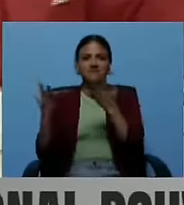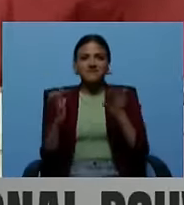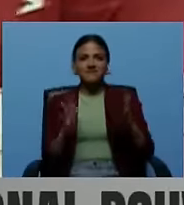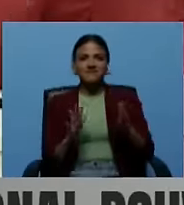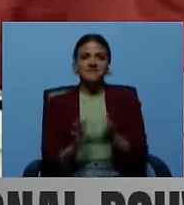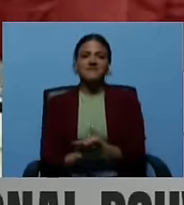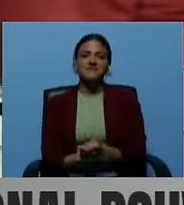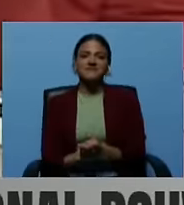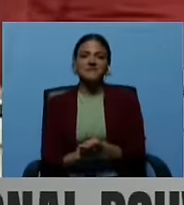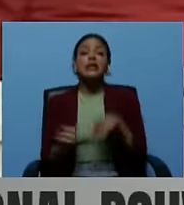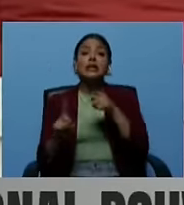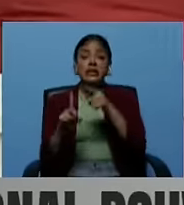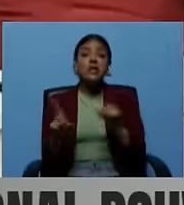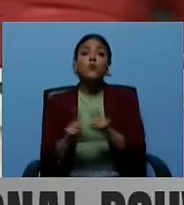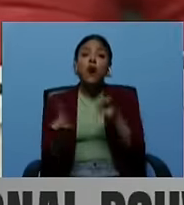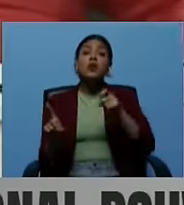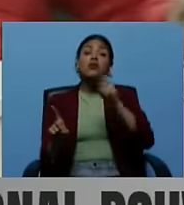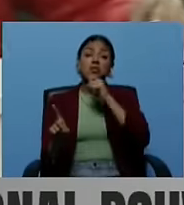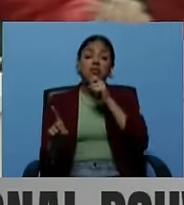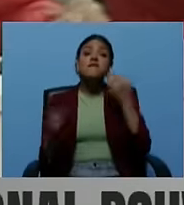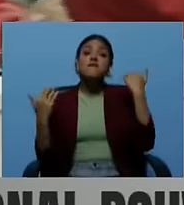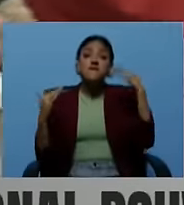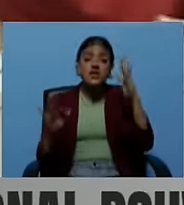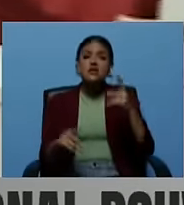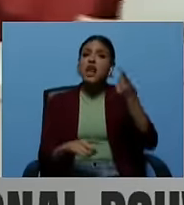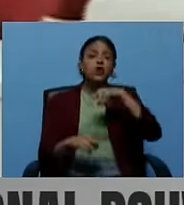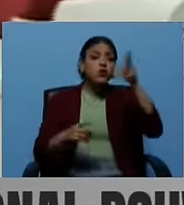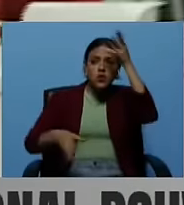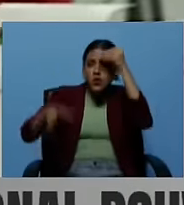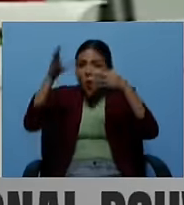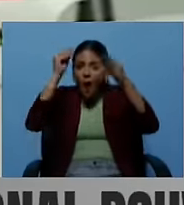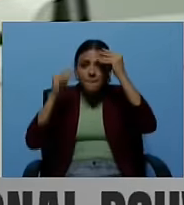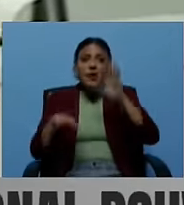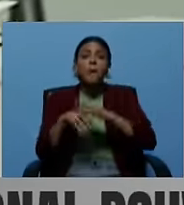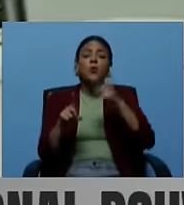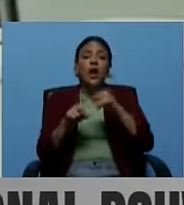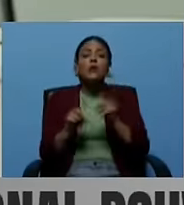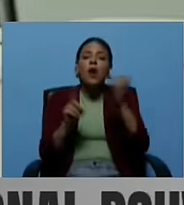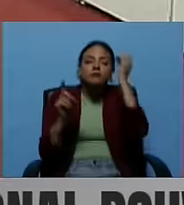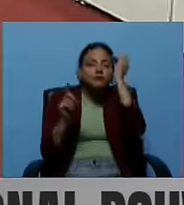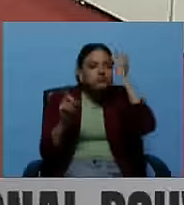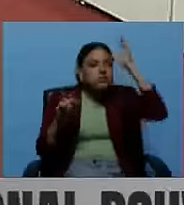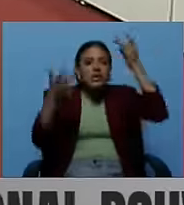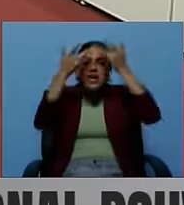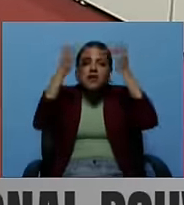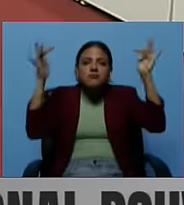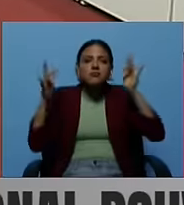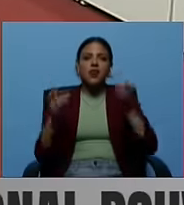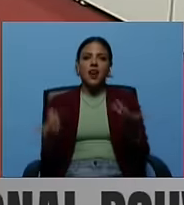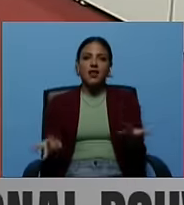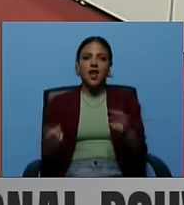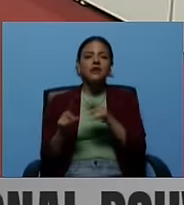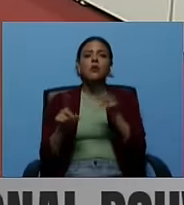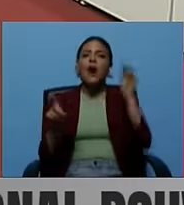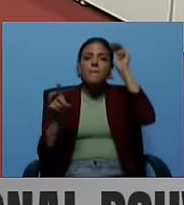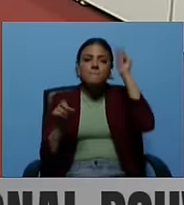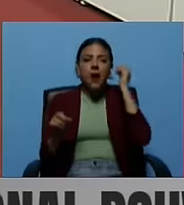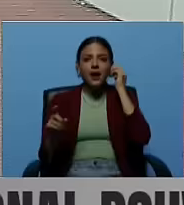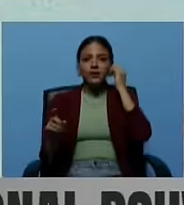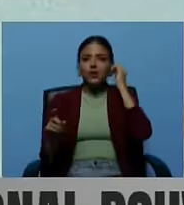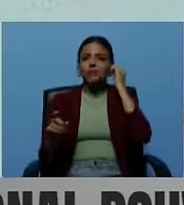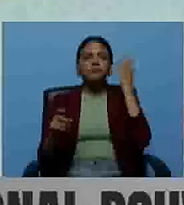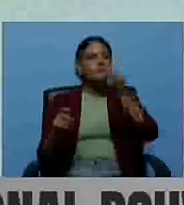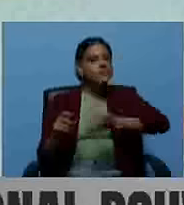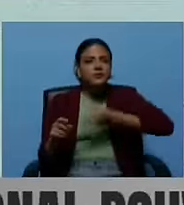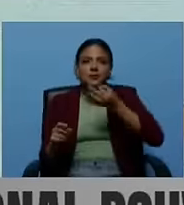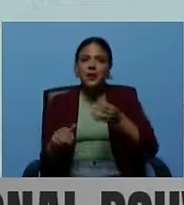caballero. Era difícil no aprender cuando uno hablaba con Alí, muy difícil no aprender. Era un maestro, siempre tratando